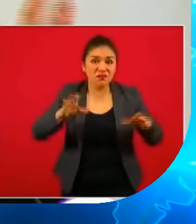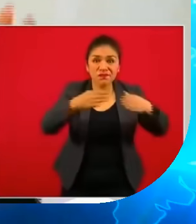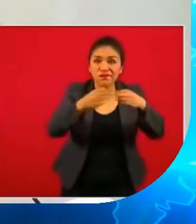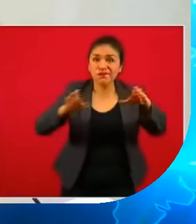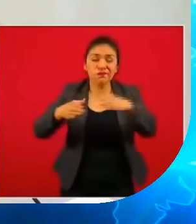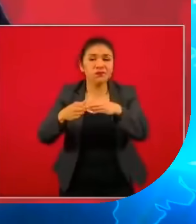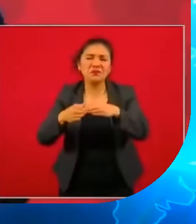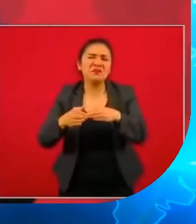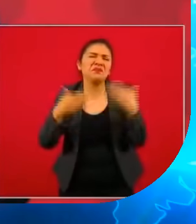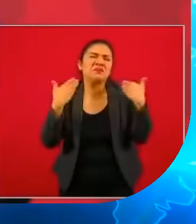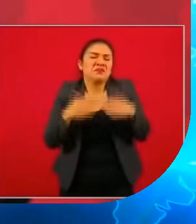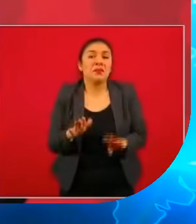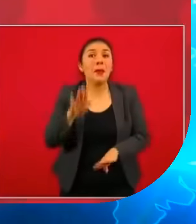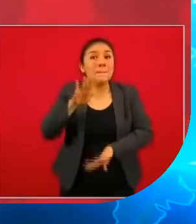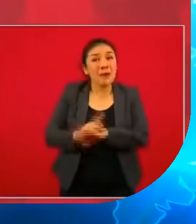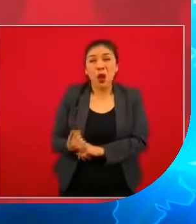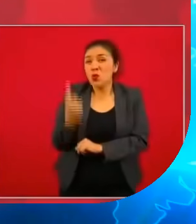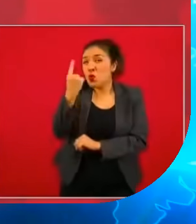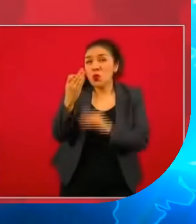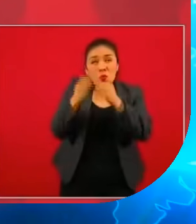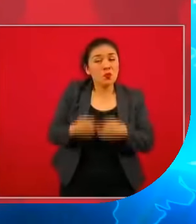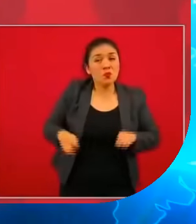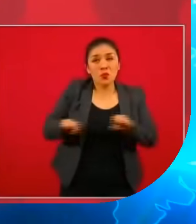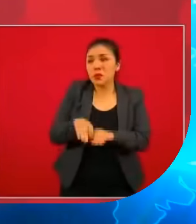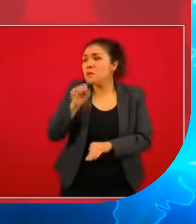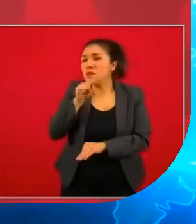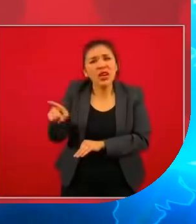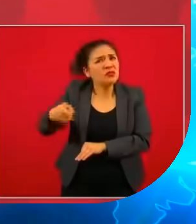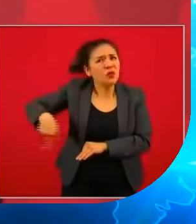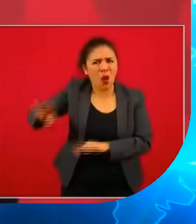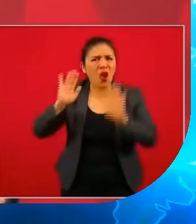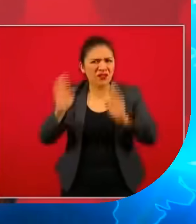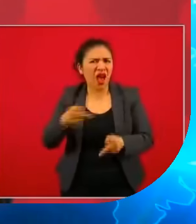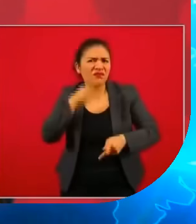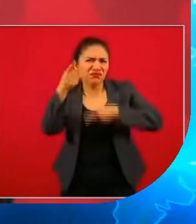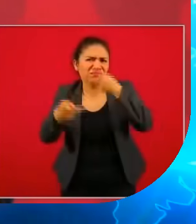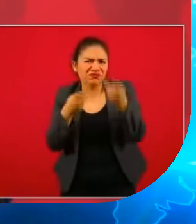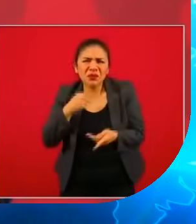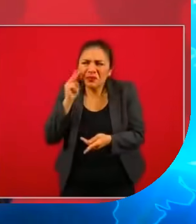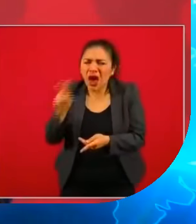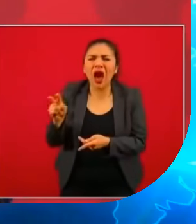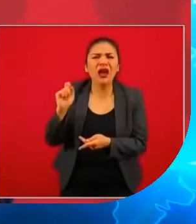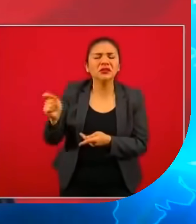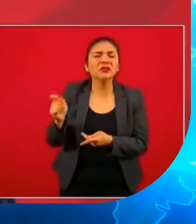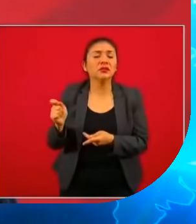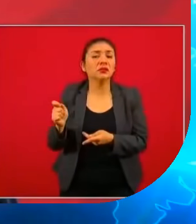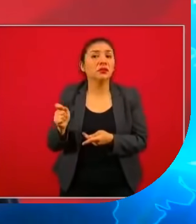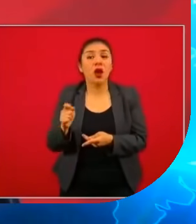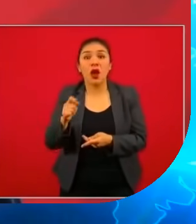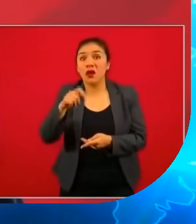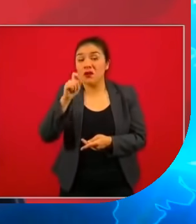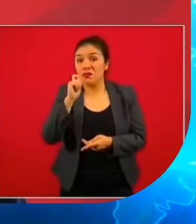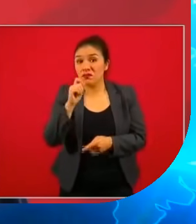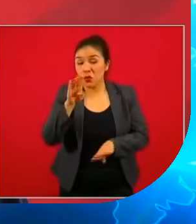les importa, además ellos mismos lo han expresado, es que no